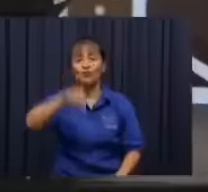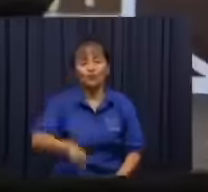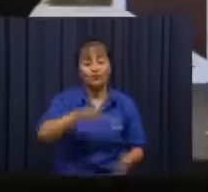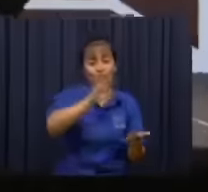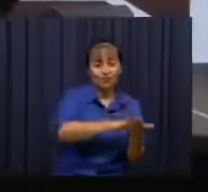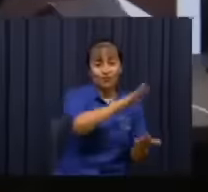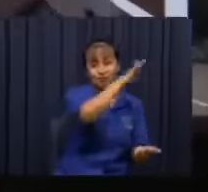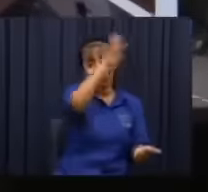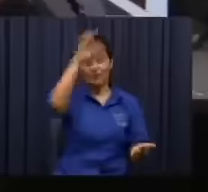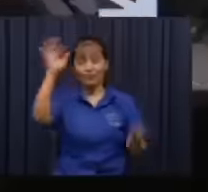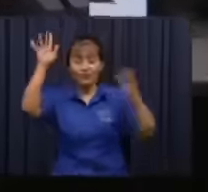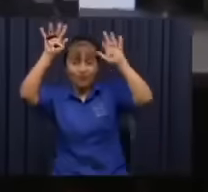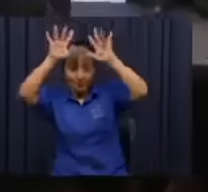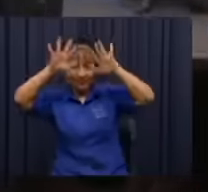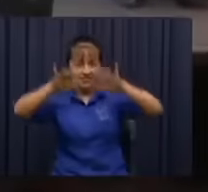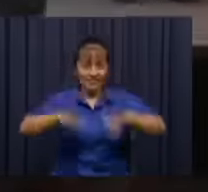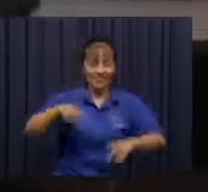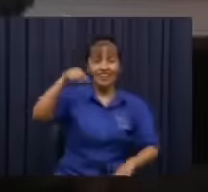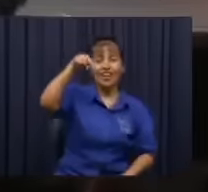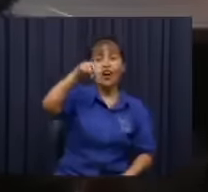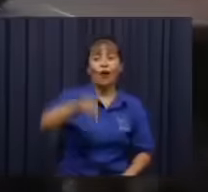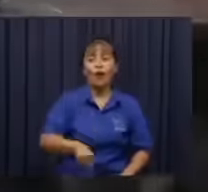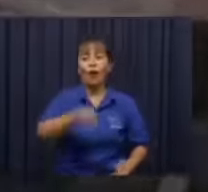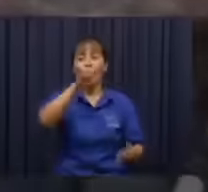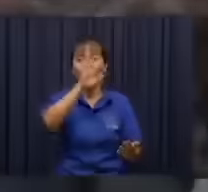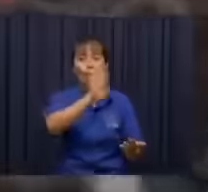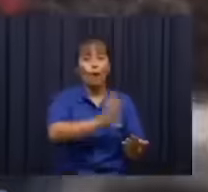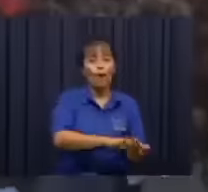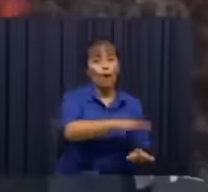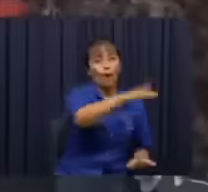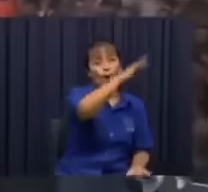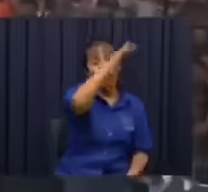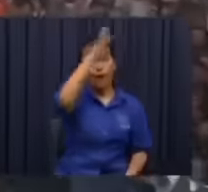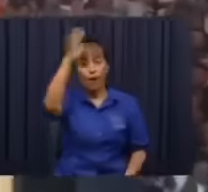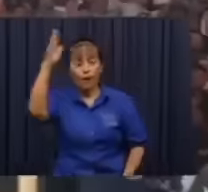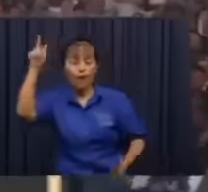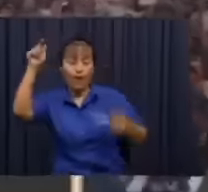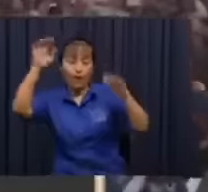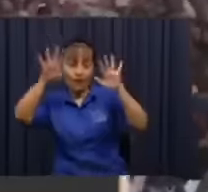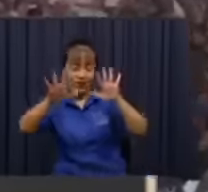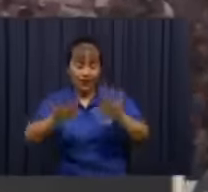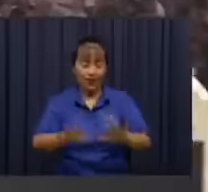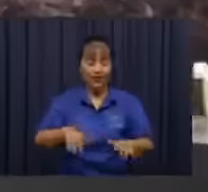sentir. Está cayendo de su gloria hoy aquí, aquí, aquí.